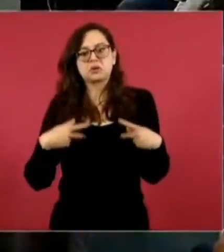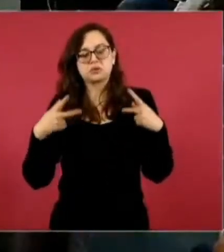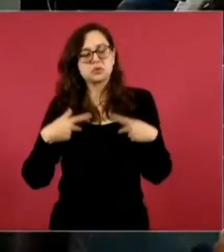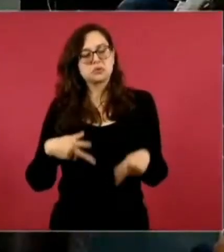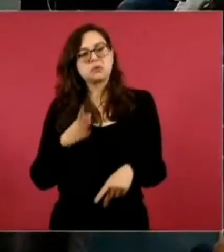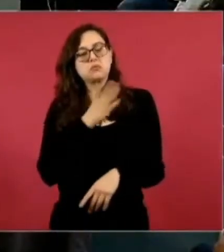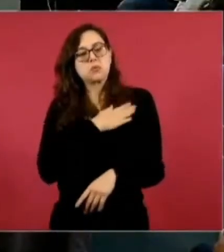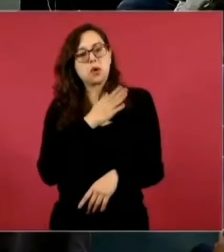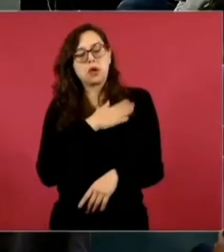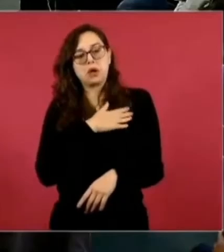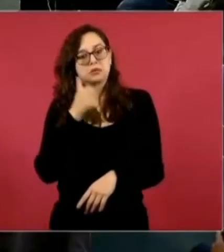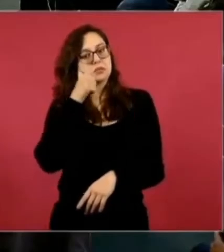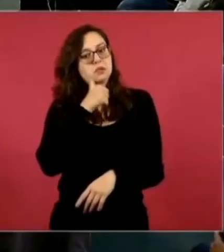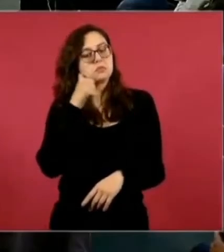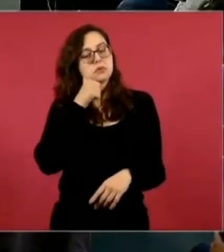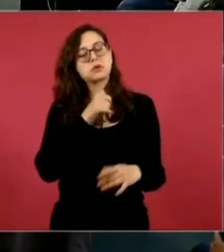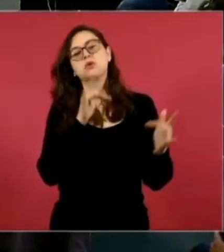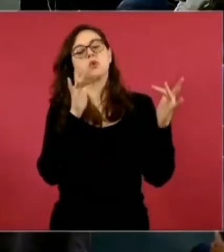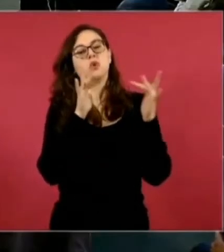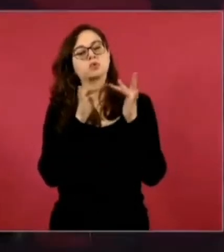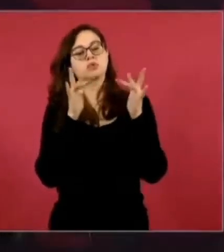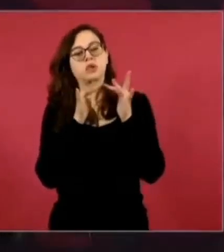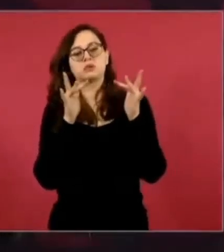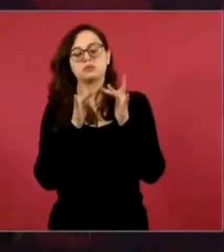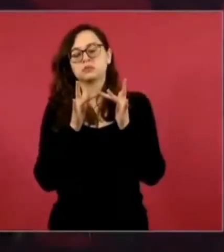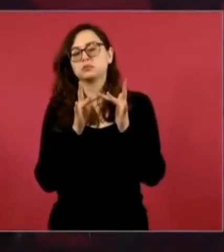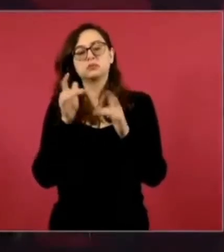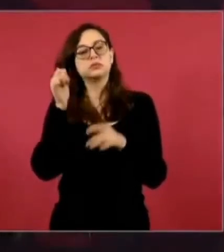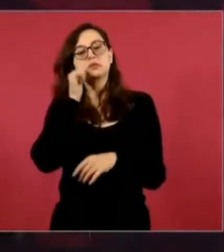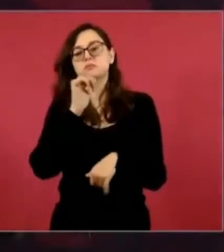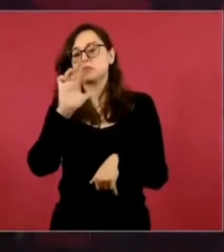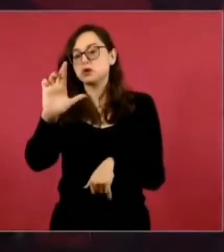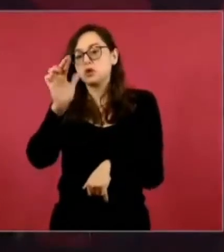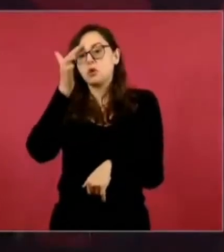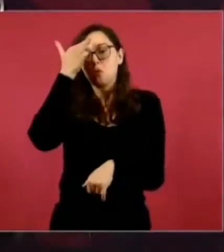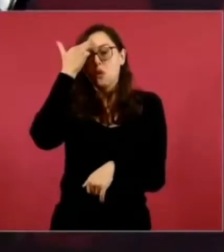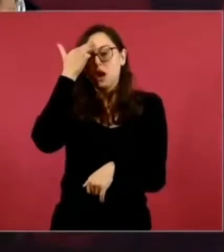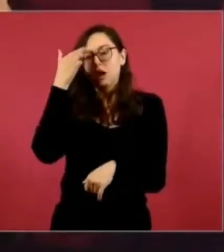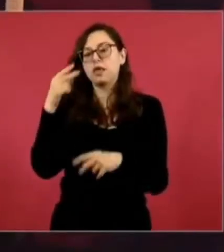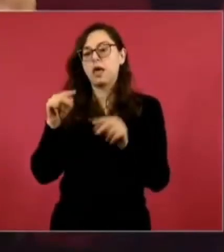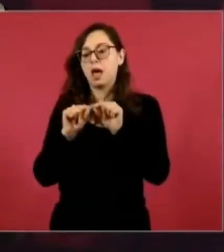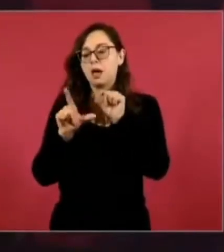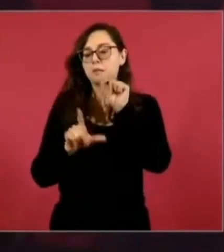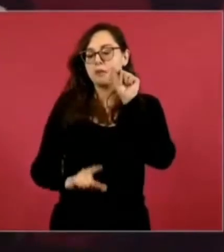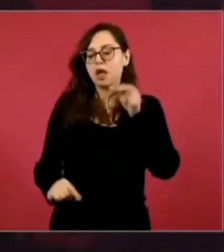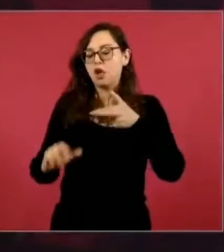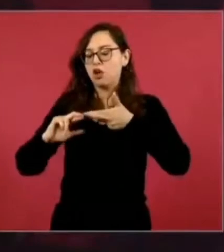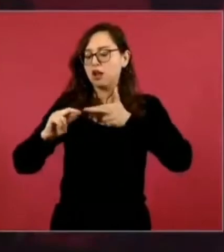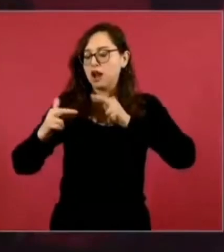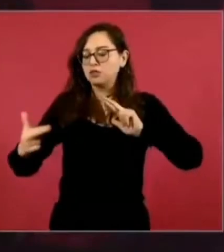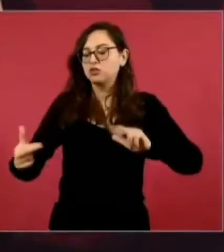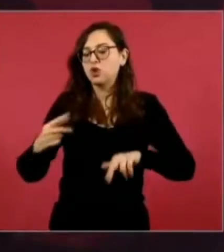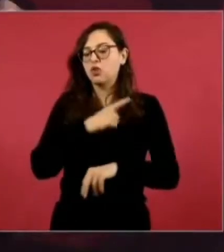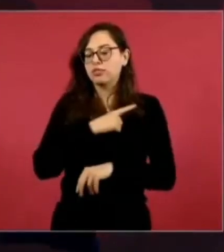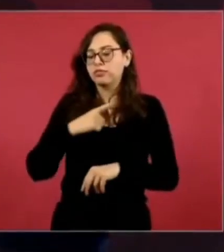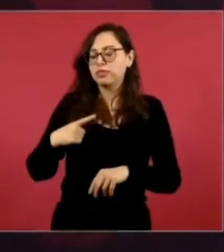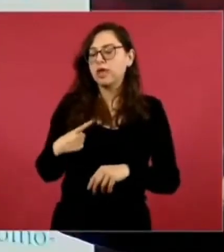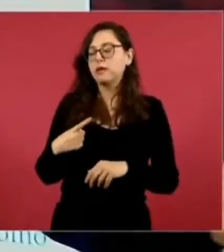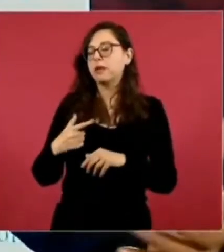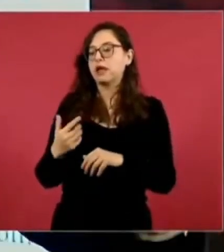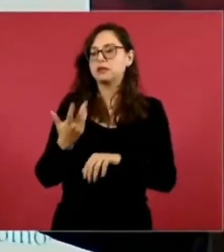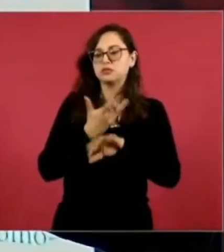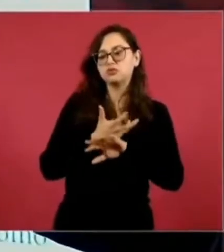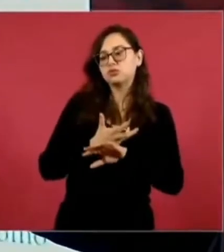siempre que habla conmigo me dice que nuestra relación se tiene que dar en un pie de igualdad.